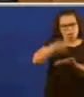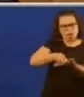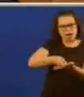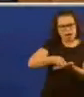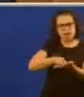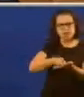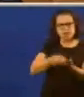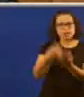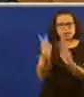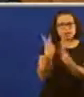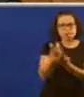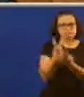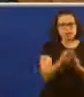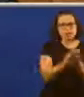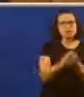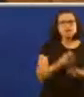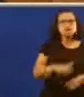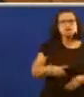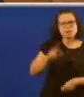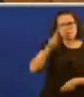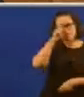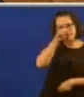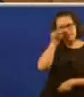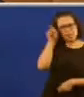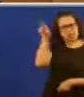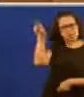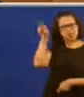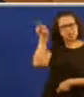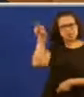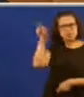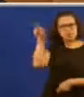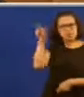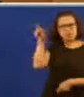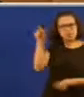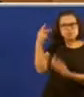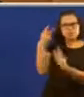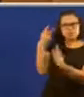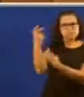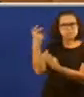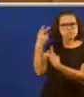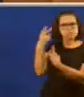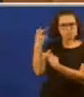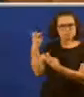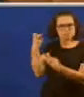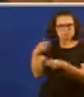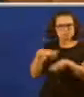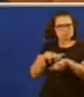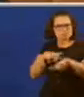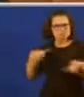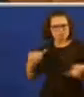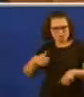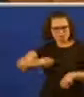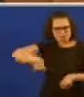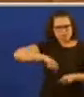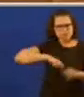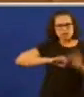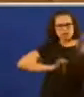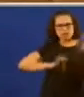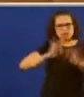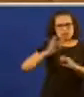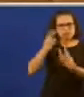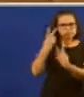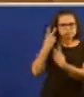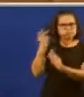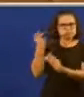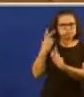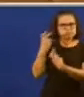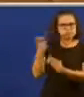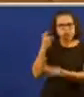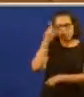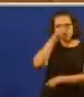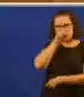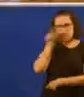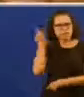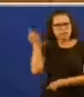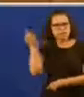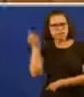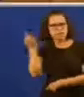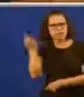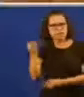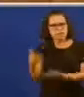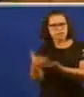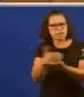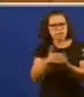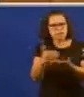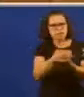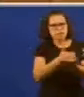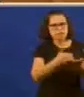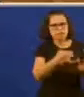Madrid. É Madrid que se está quedando cunha parte importantísima dos impostos que pagamos neste país. Quen